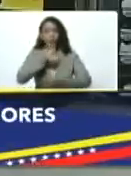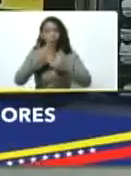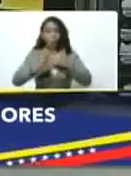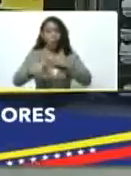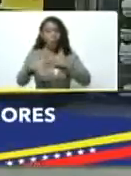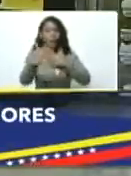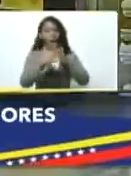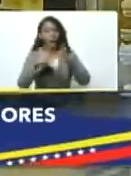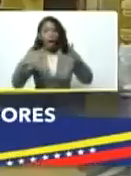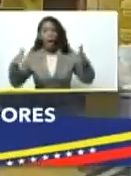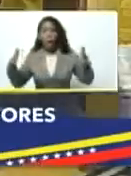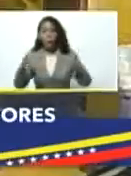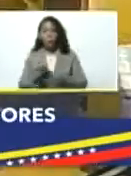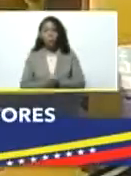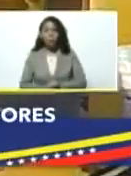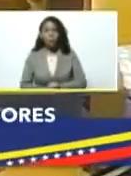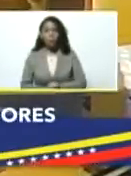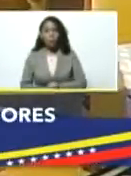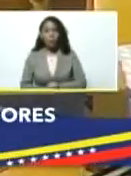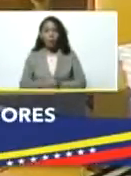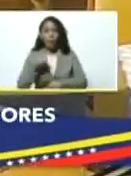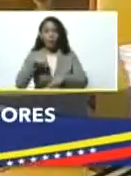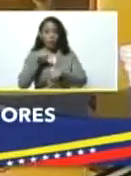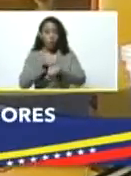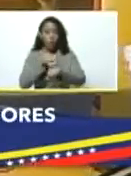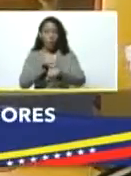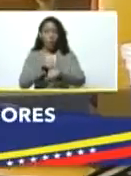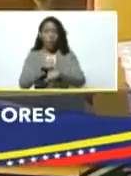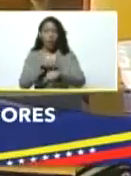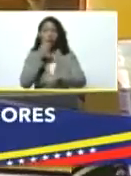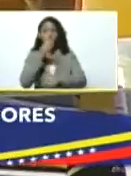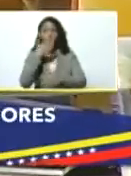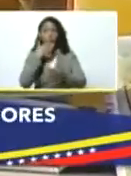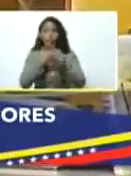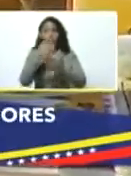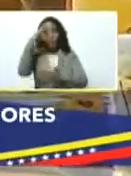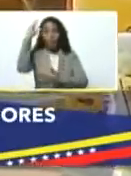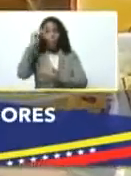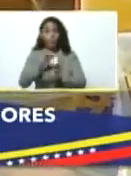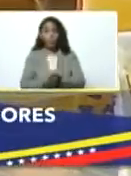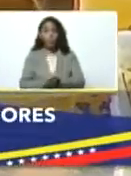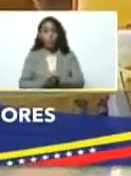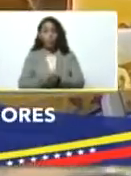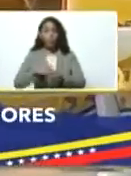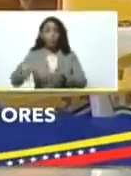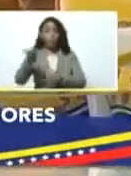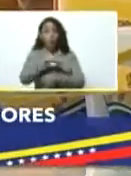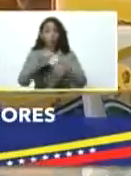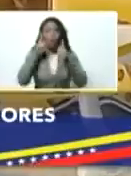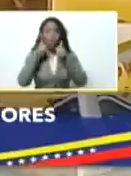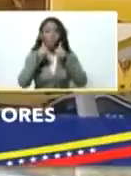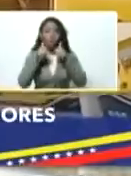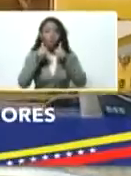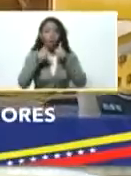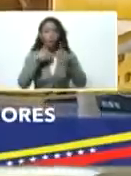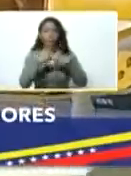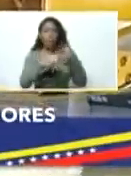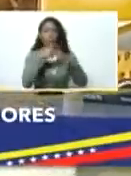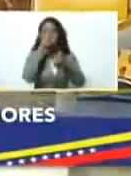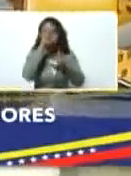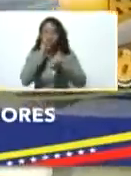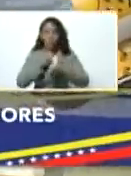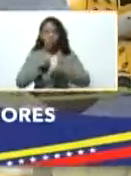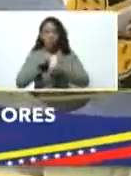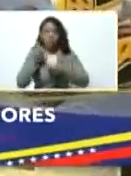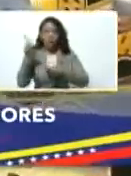largo de estas épocas. Y bueno, gracias a Dios, todo ha salido muy bien. El proceso bancario con el banco ha